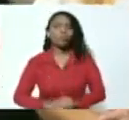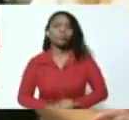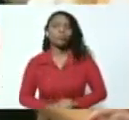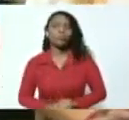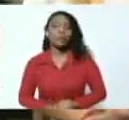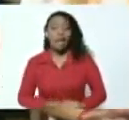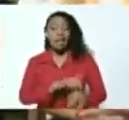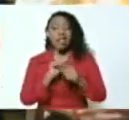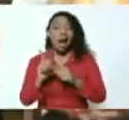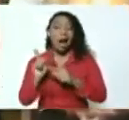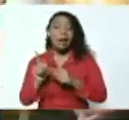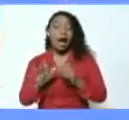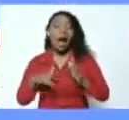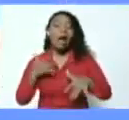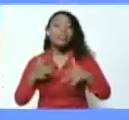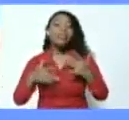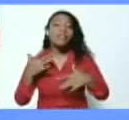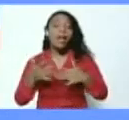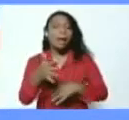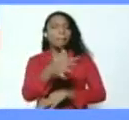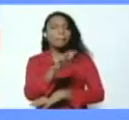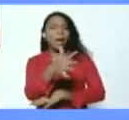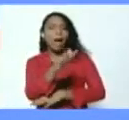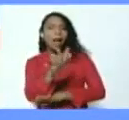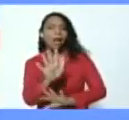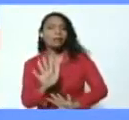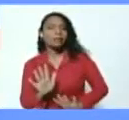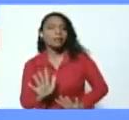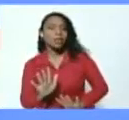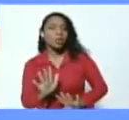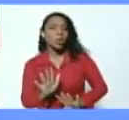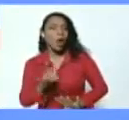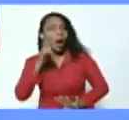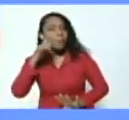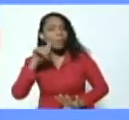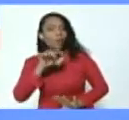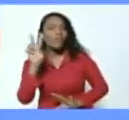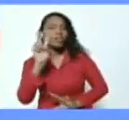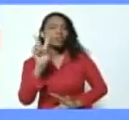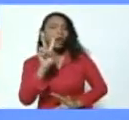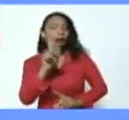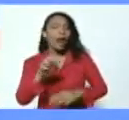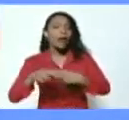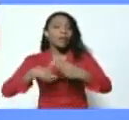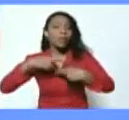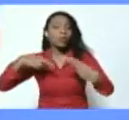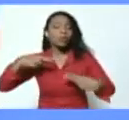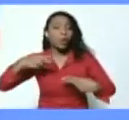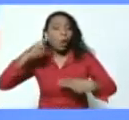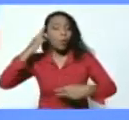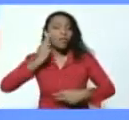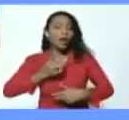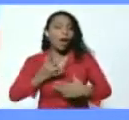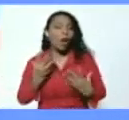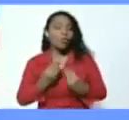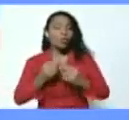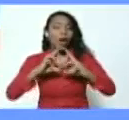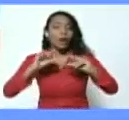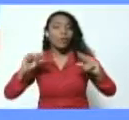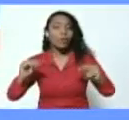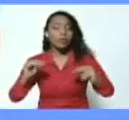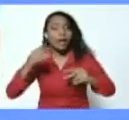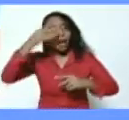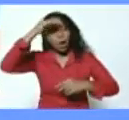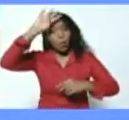Y hay elementos parecidos al pueblo venezolano, a la revolución bolivariana, con la nicaragüense, con la